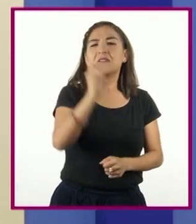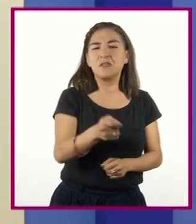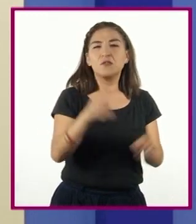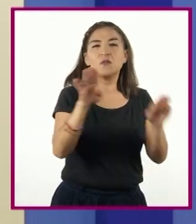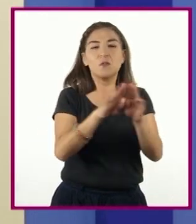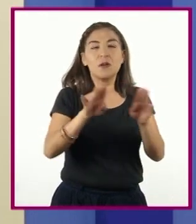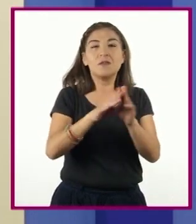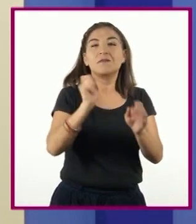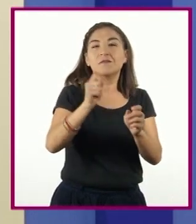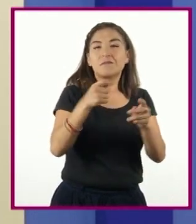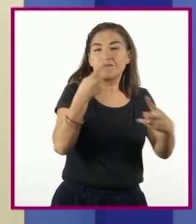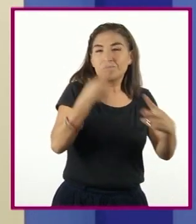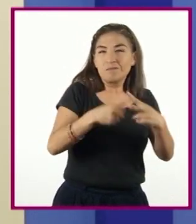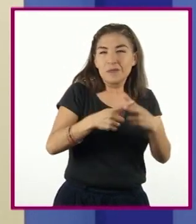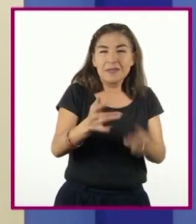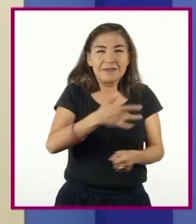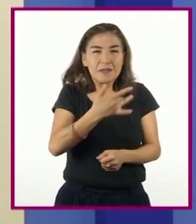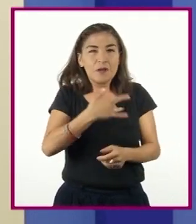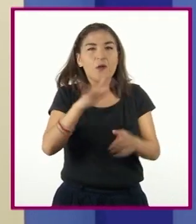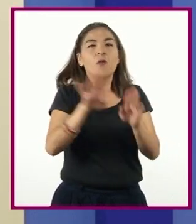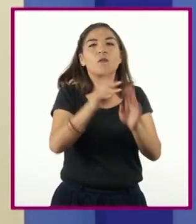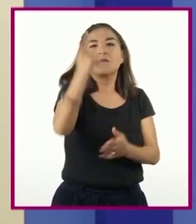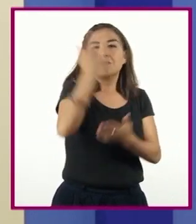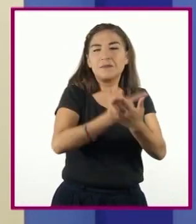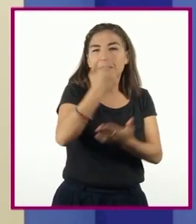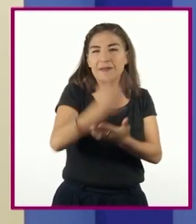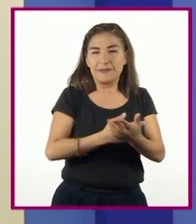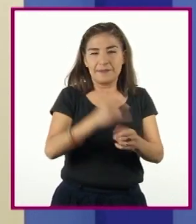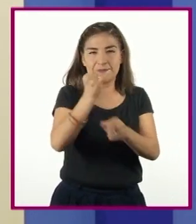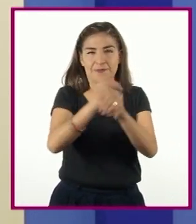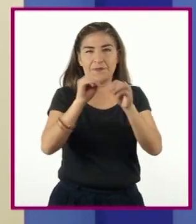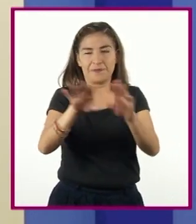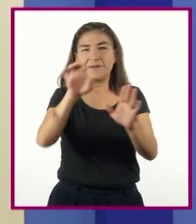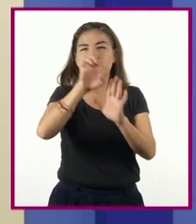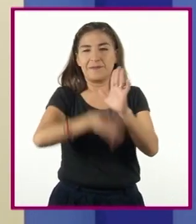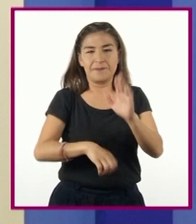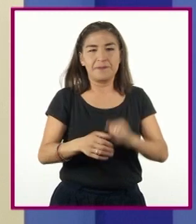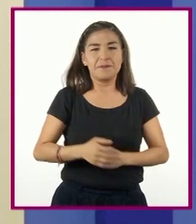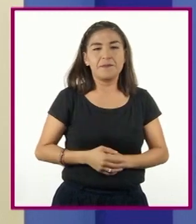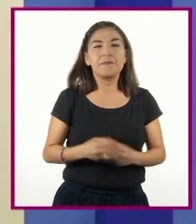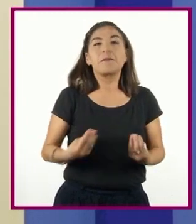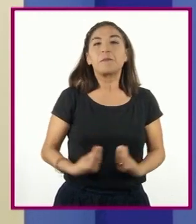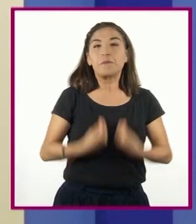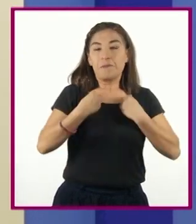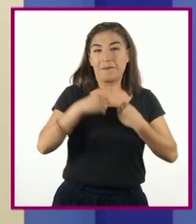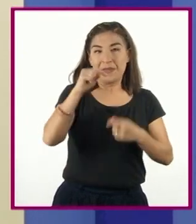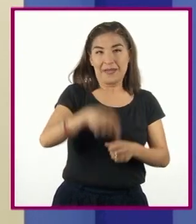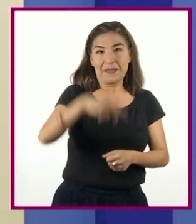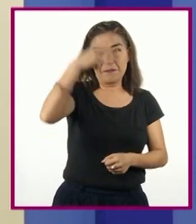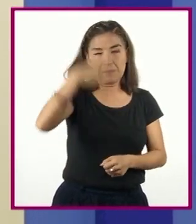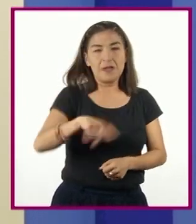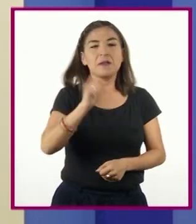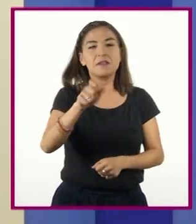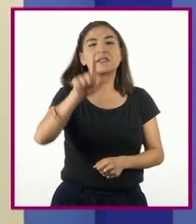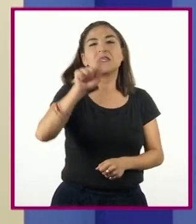promedio estadístico de diferentes datos. Por ejemplo, el promedio de vida de nuestro país es